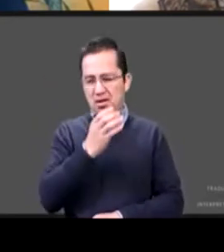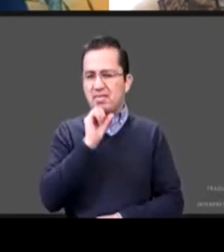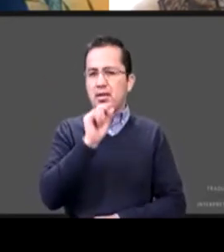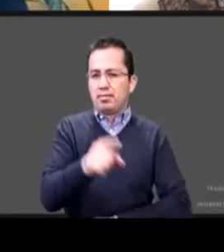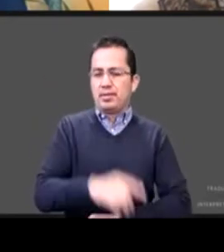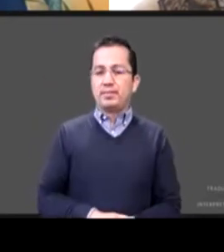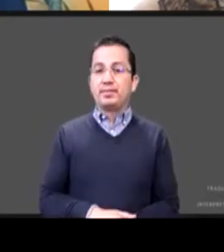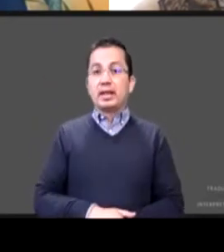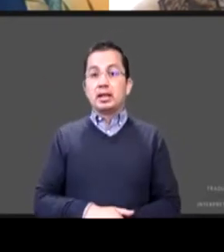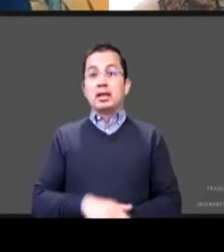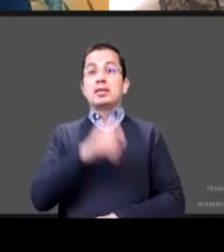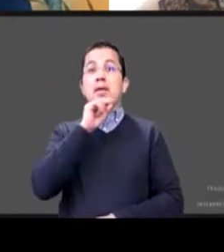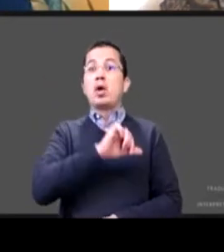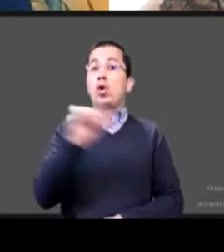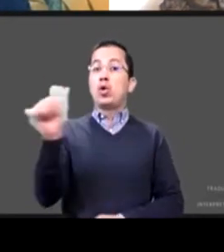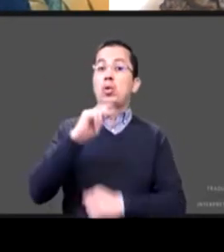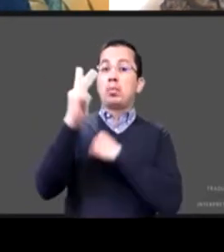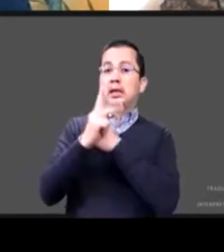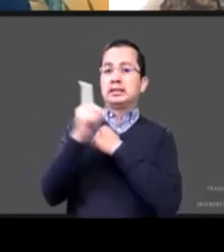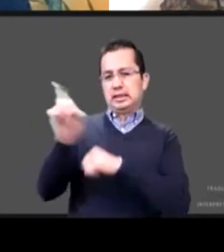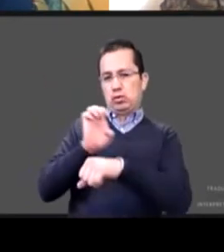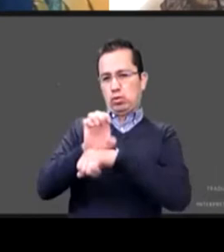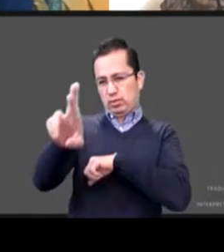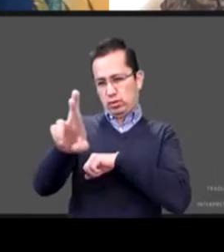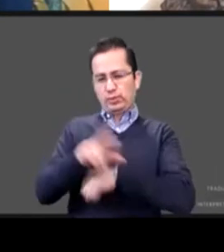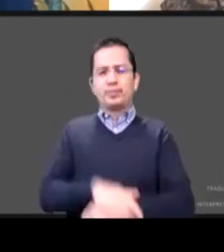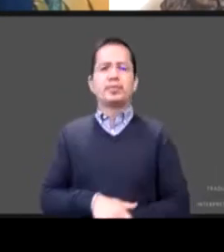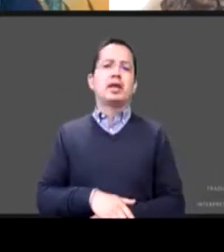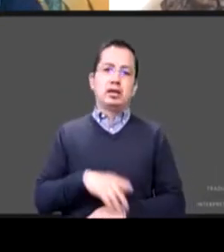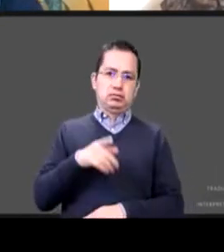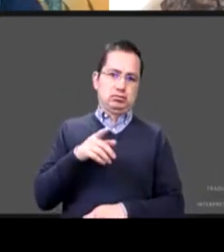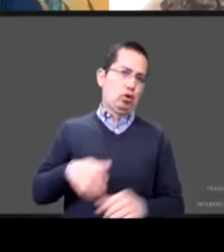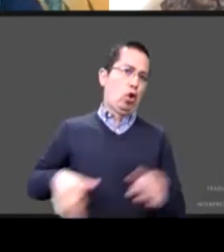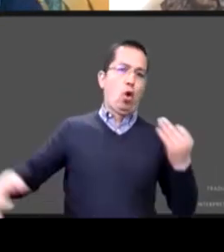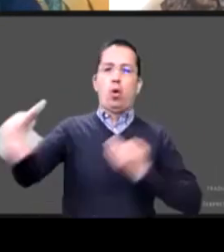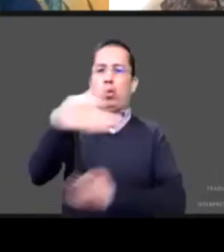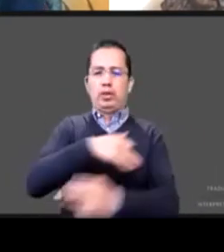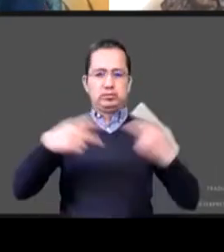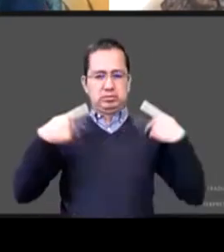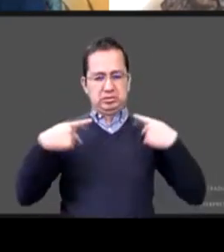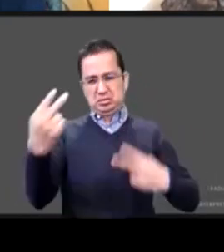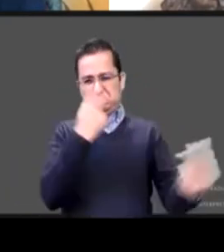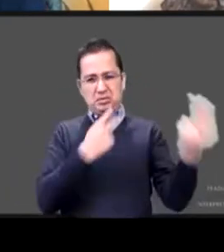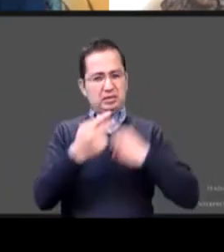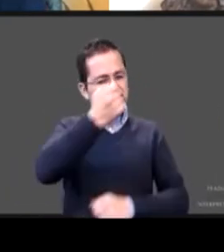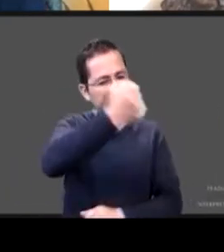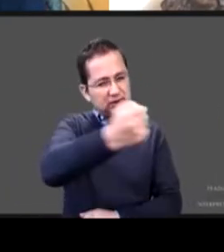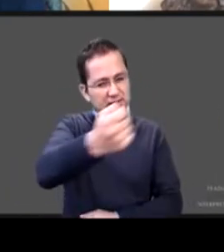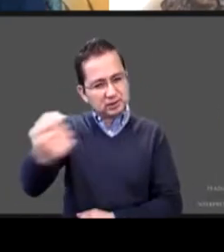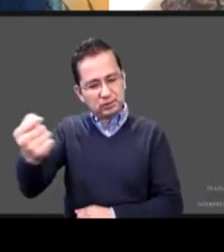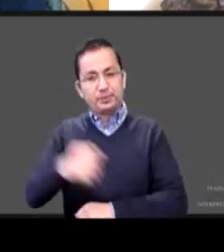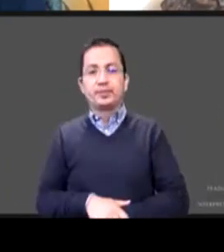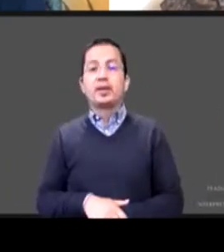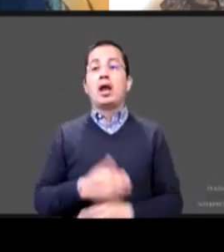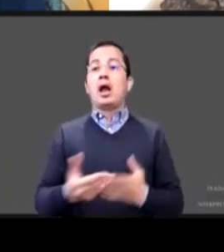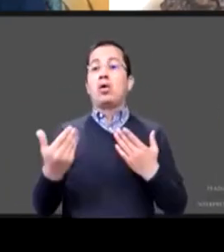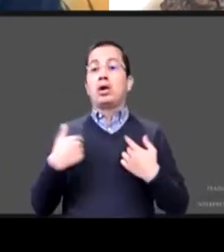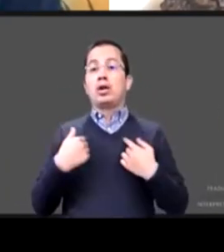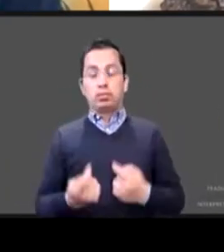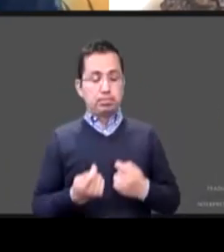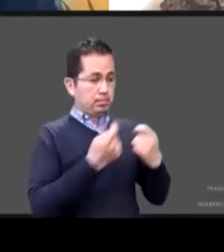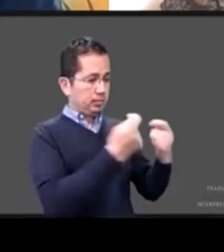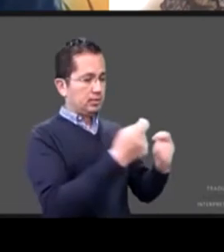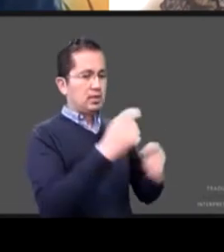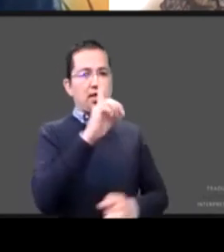nos ven desde el Ecuador. Un saludo a todos ellos y con gusto le doy la palabra también a Dani Dorantes, que ya dijimos